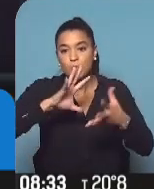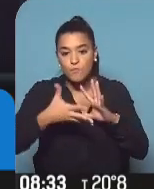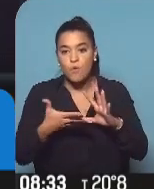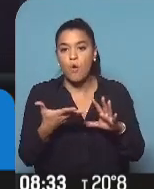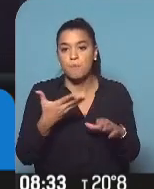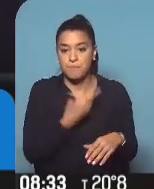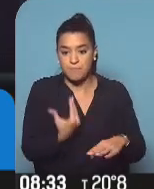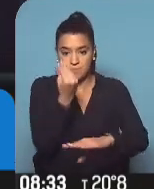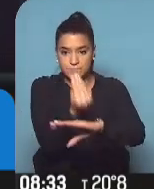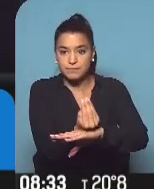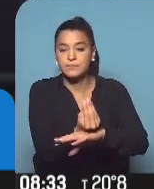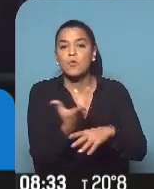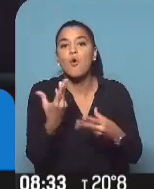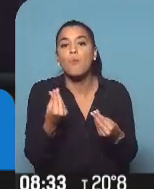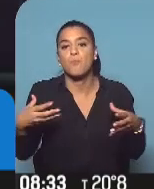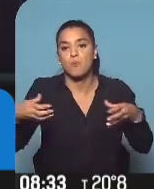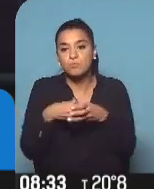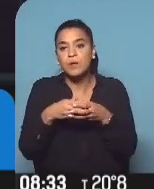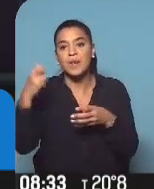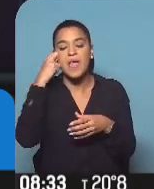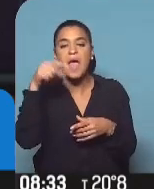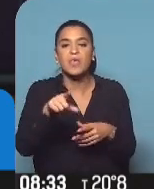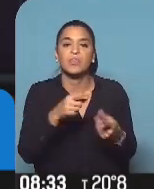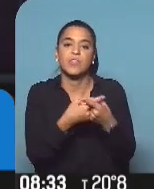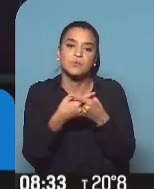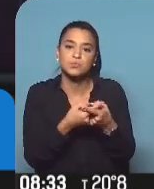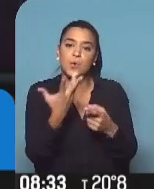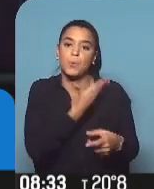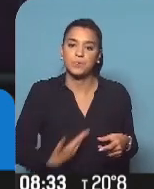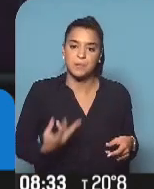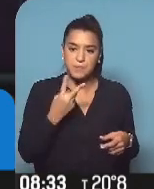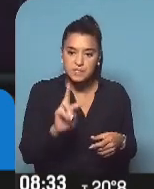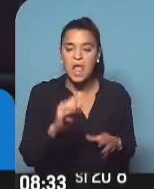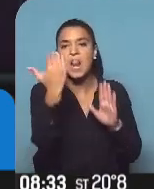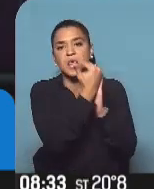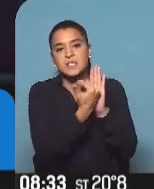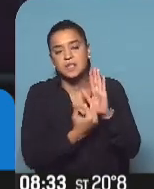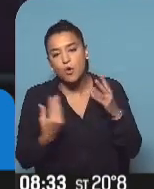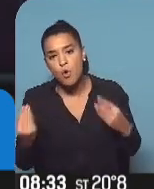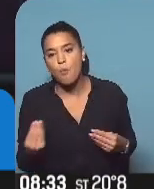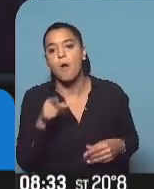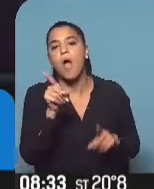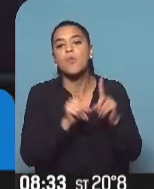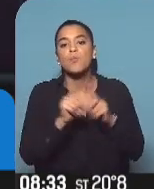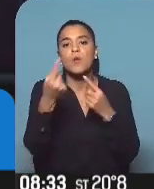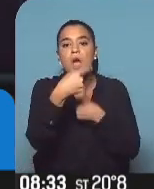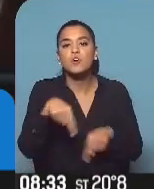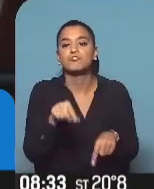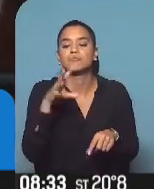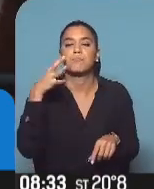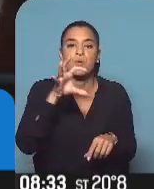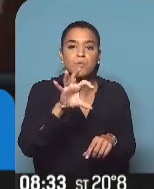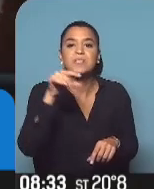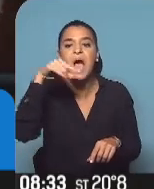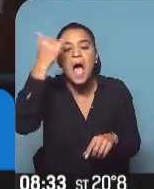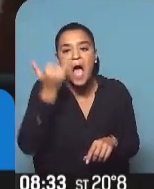mandato, la integración con los radicales. Y ahí aparece la discusión por la vicepresidencia, por las listas, algunas cuestiones provinciales.